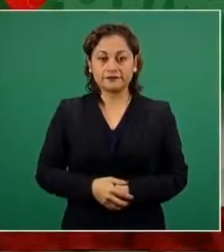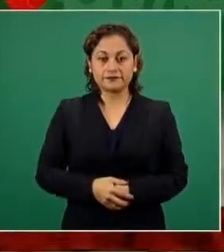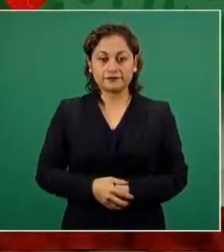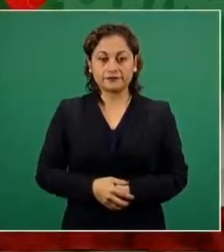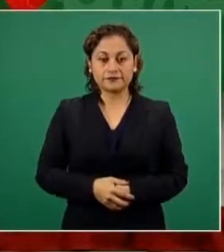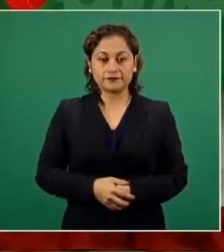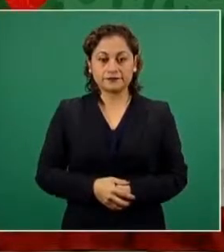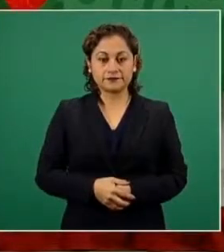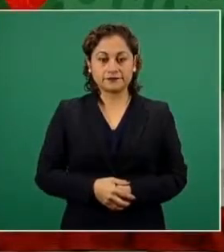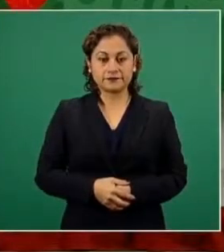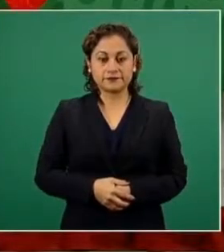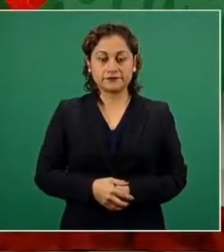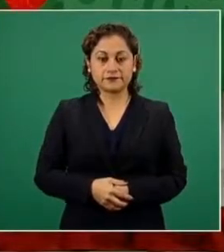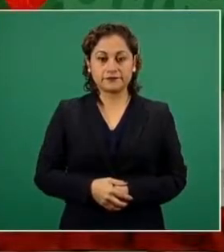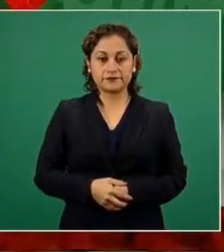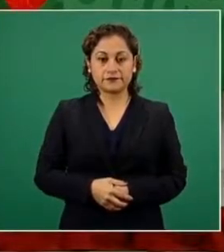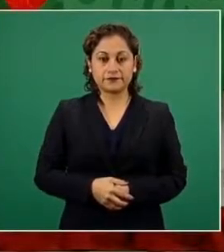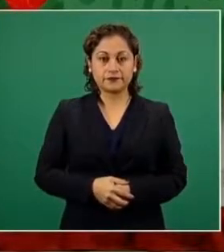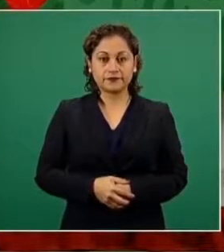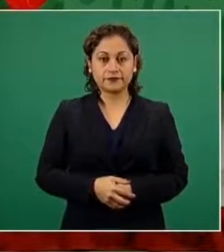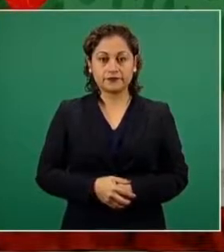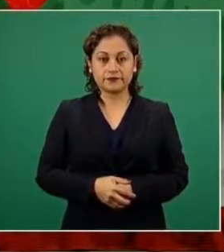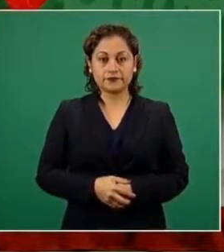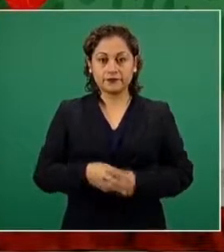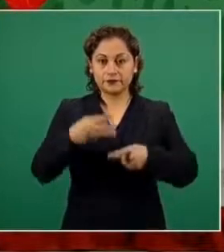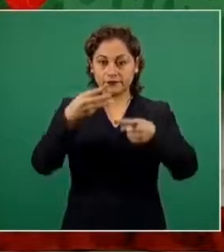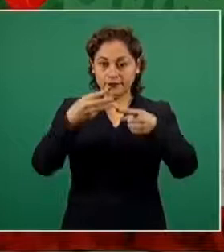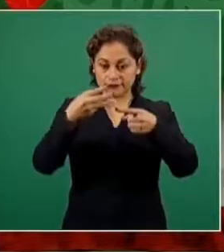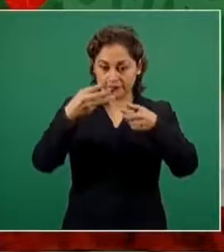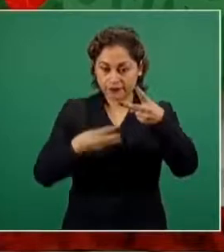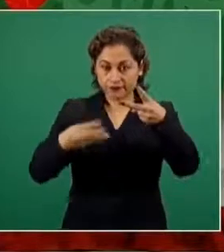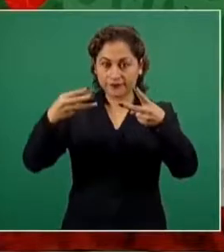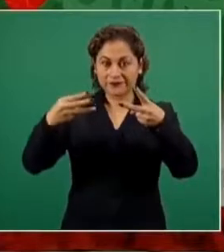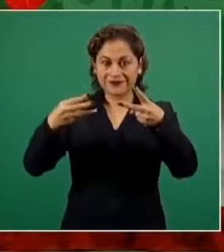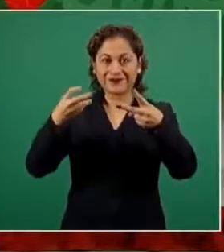con relación al 19,